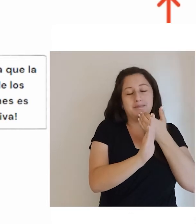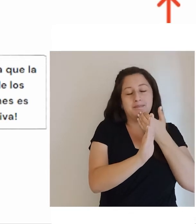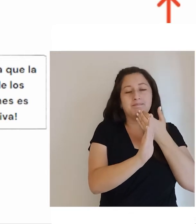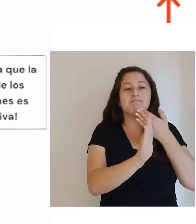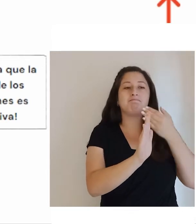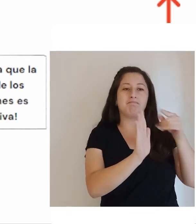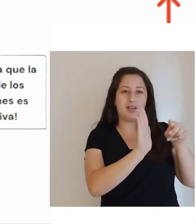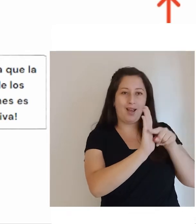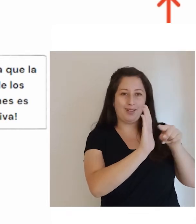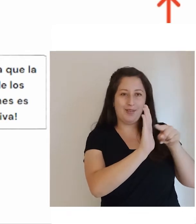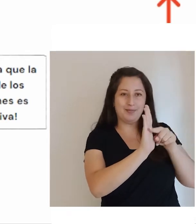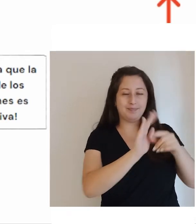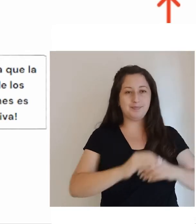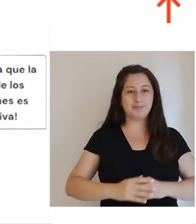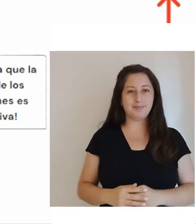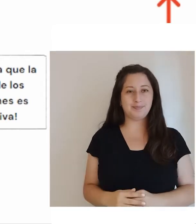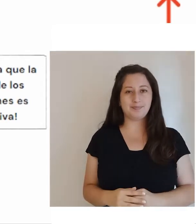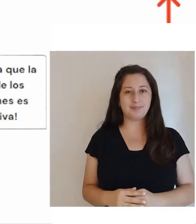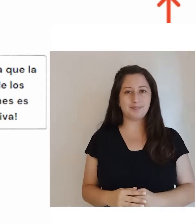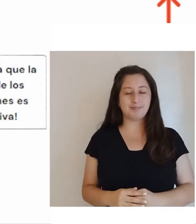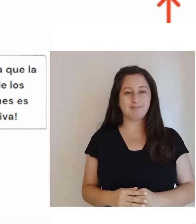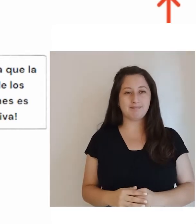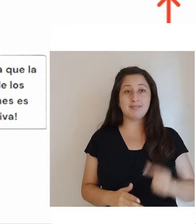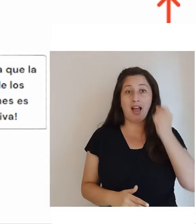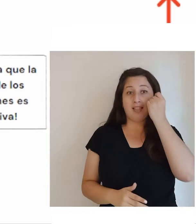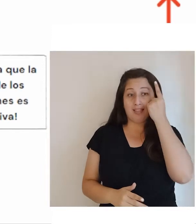en consecuencia una carga negativa.